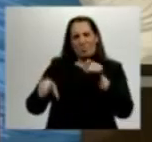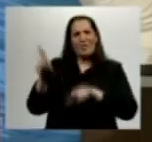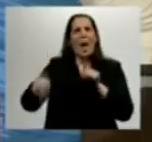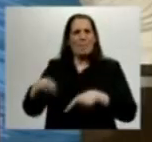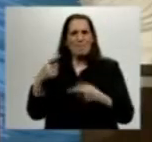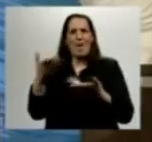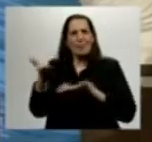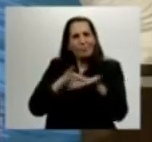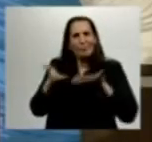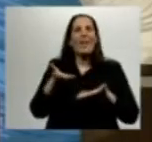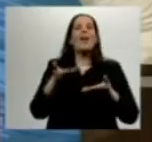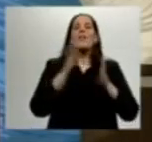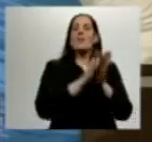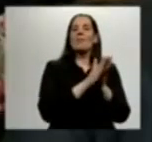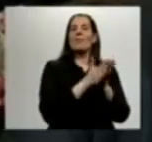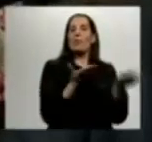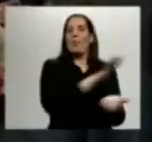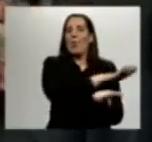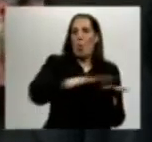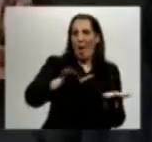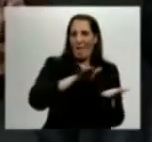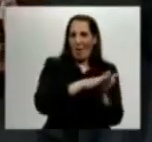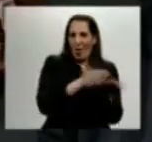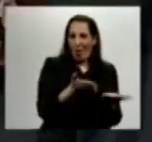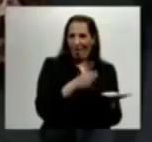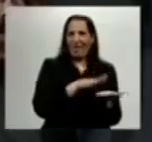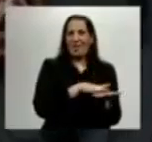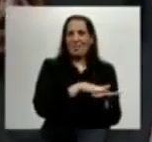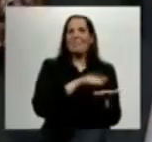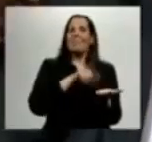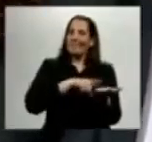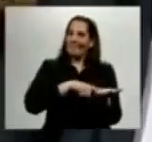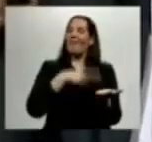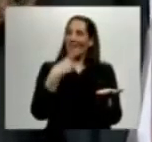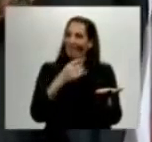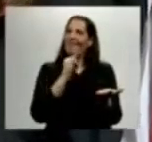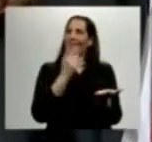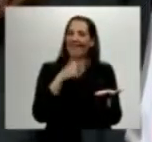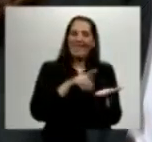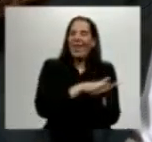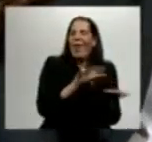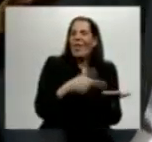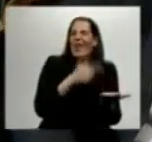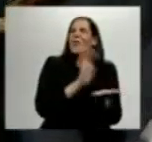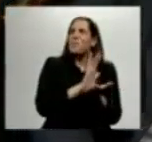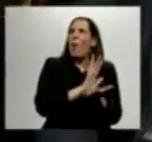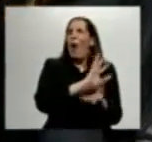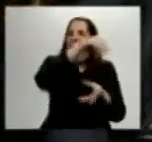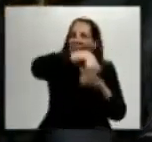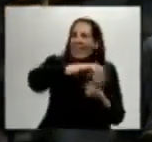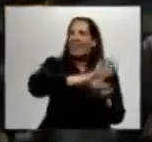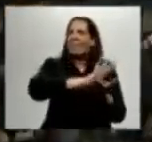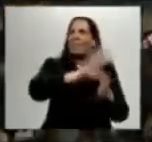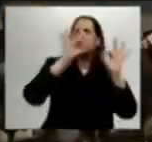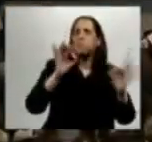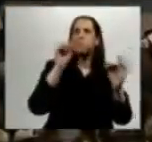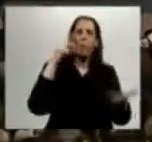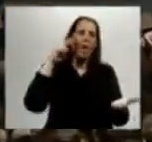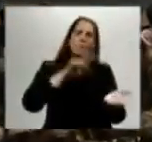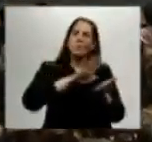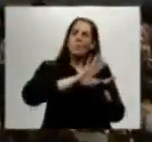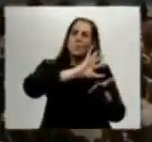anteriormente, un nuevo código que, bueno, que precisamente trata de contemplar esta versión contemporánea